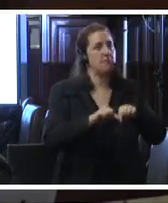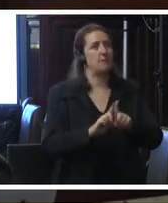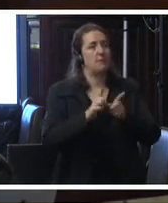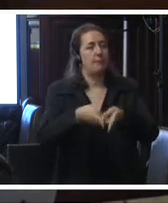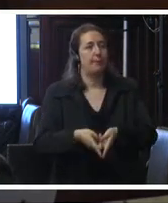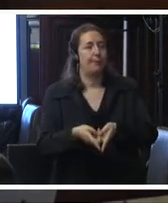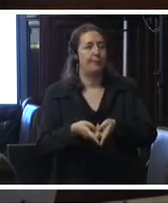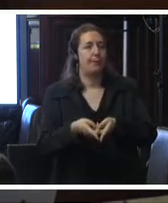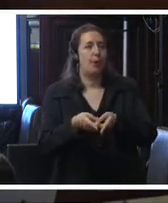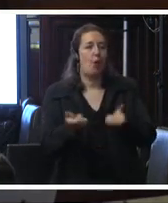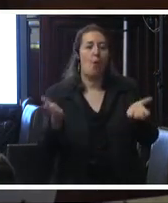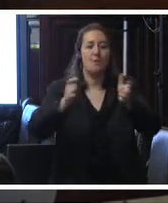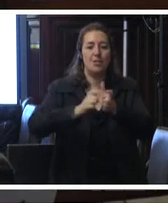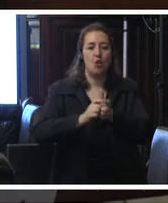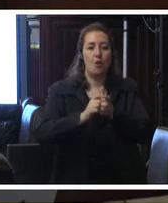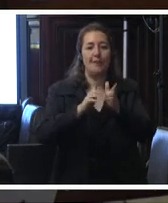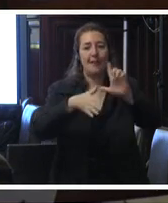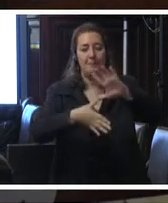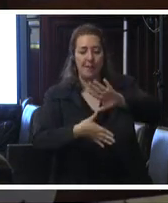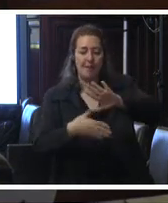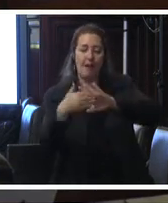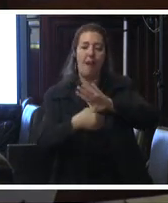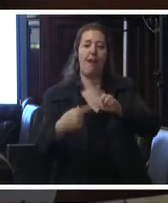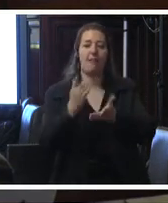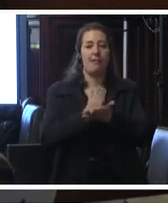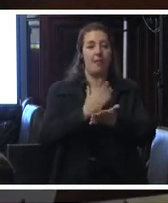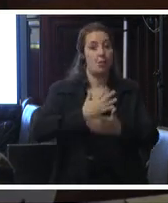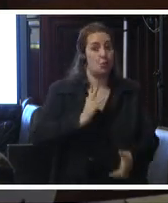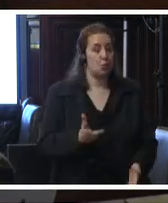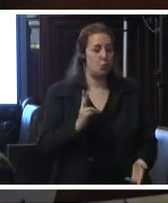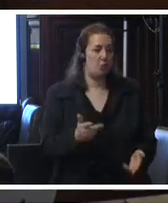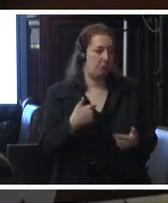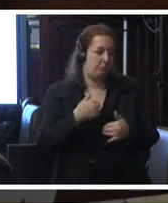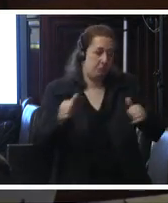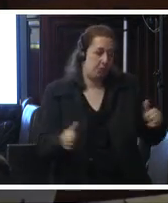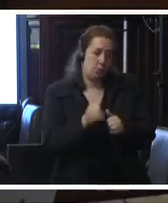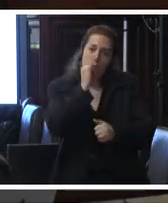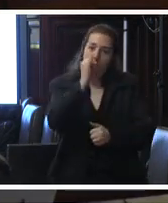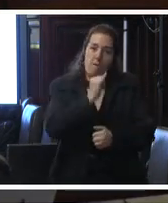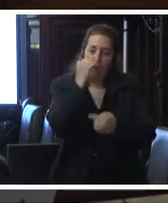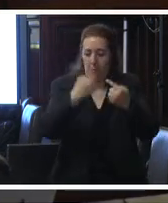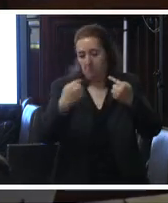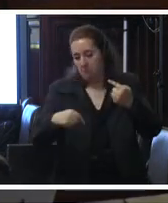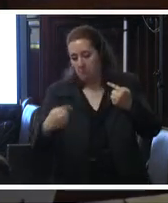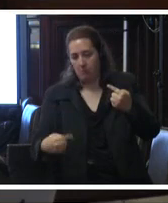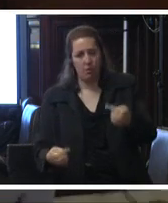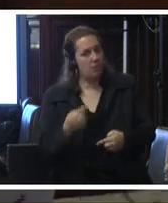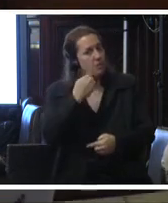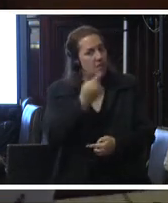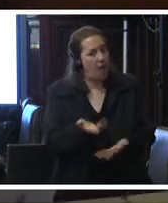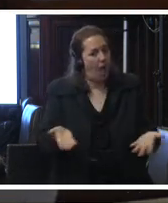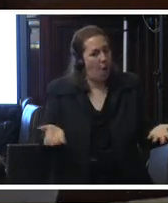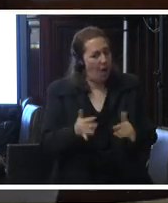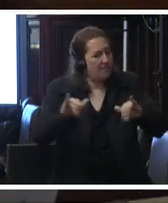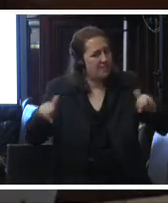propia Comisión Interamericana de Derechos Humanos ha emitido informes en este sentido y dan cuenta del riesgo inminente que